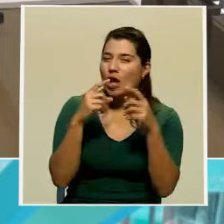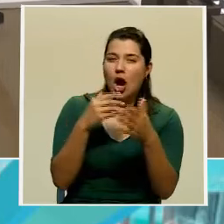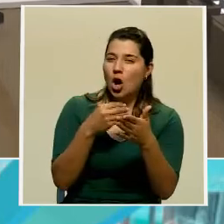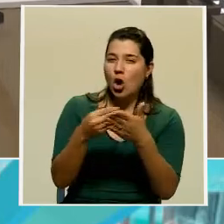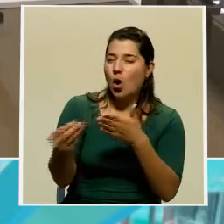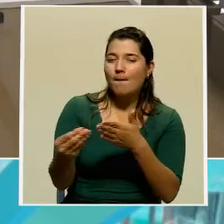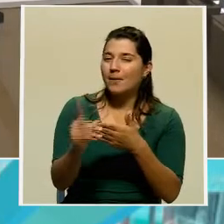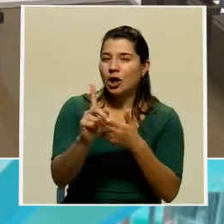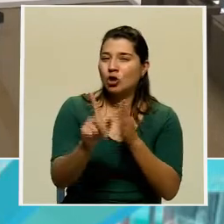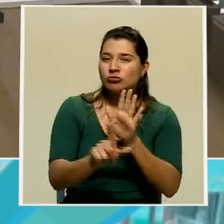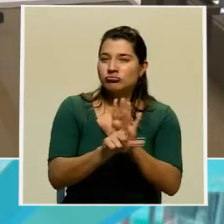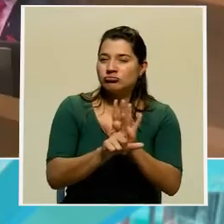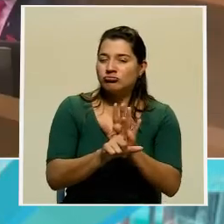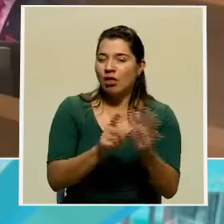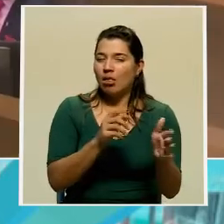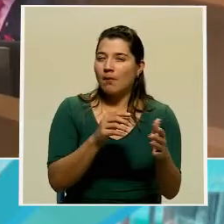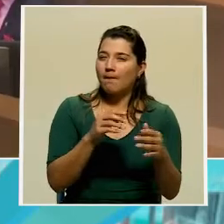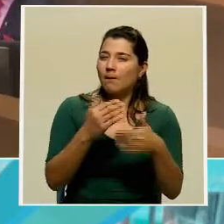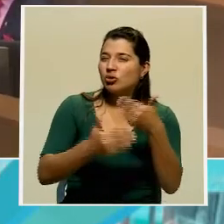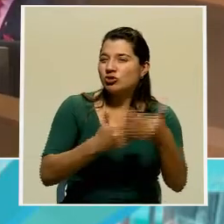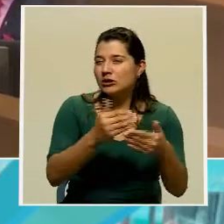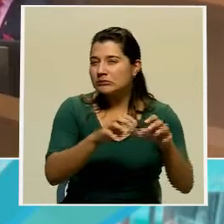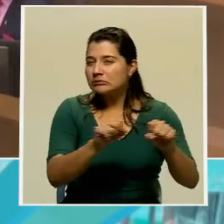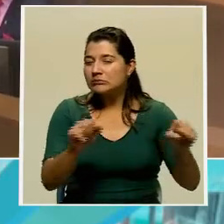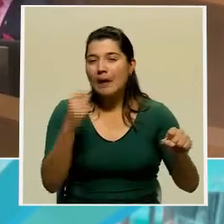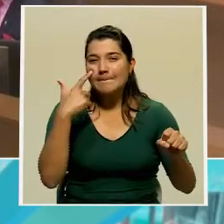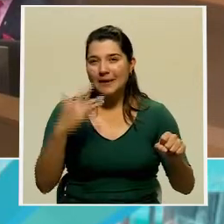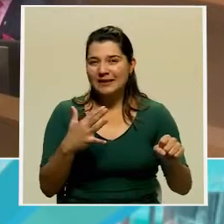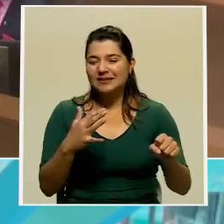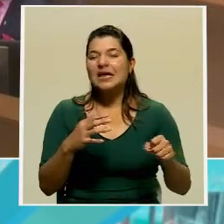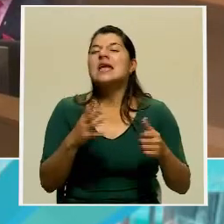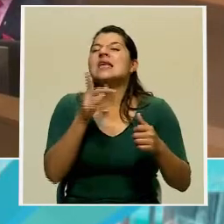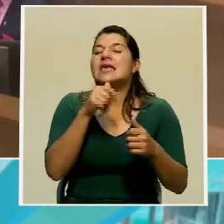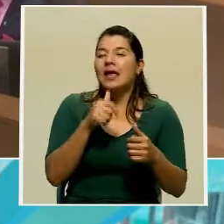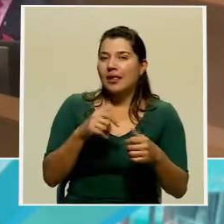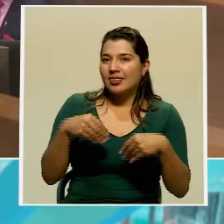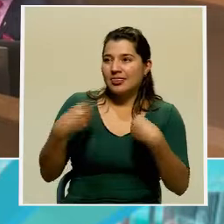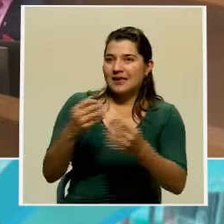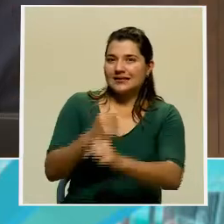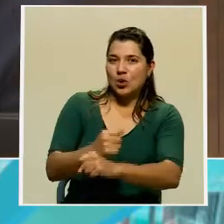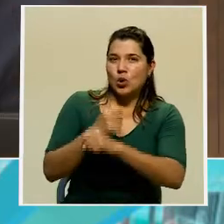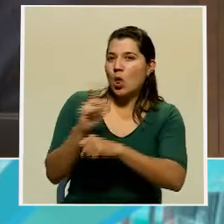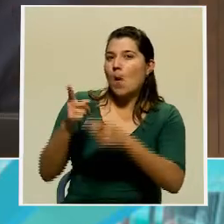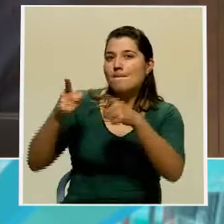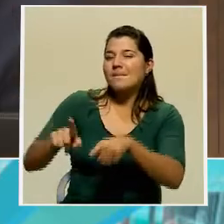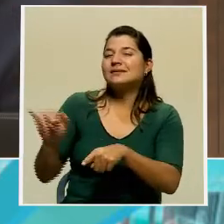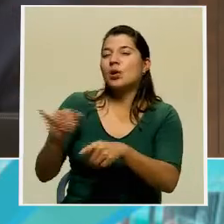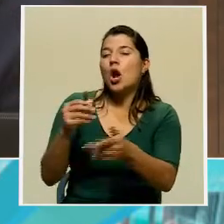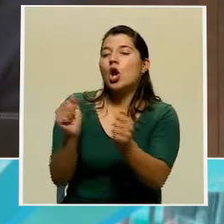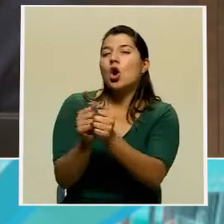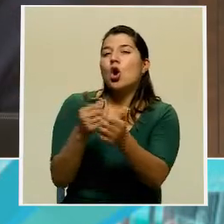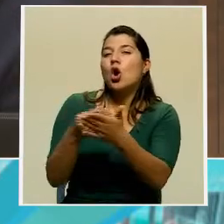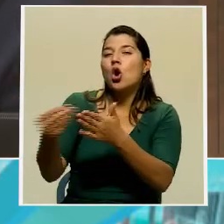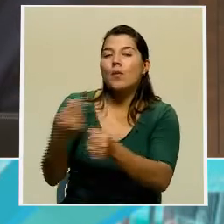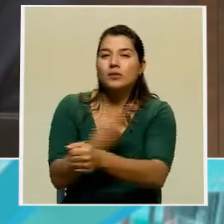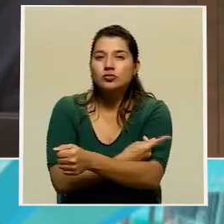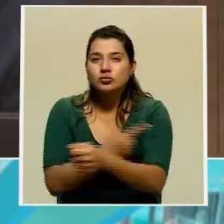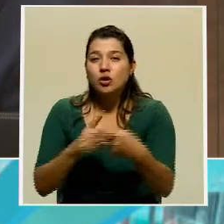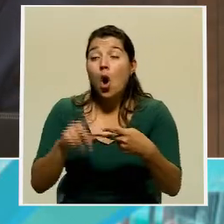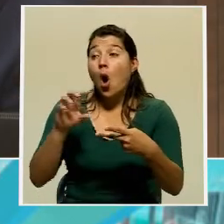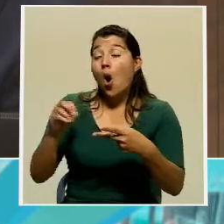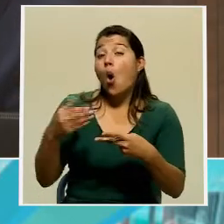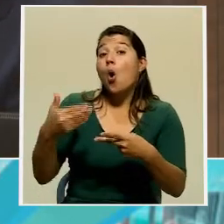también pues parte de lo que decía también del financiamiento y sobre todo cuando se utilizó también dinero del Fondo Nacional de